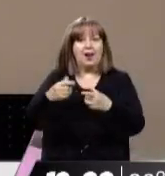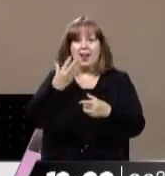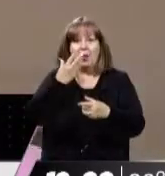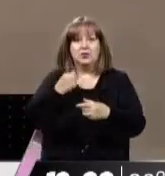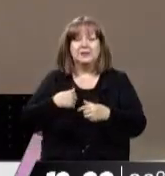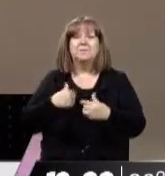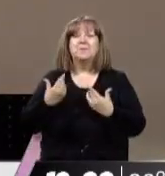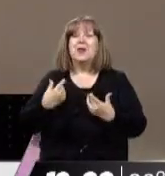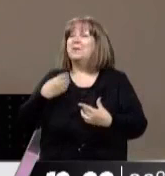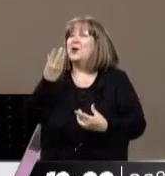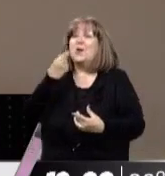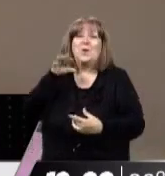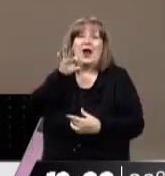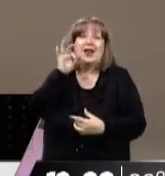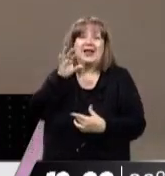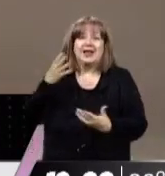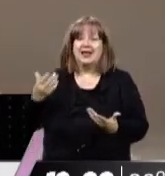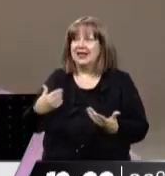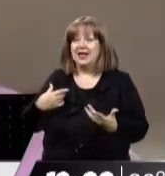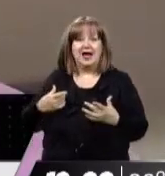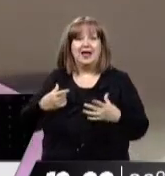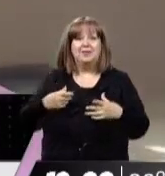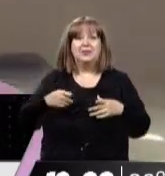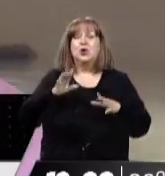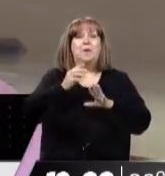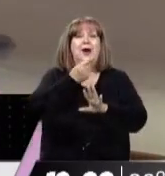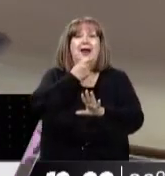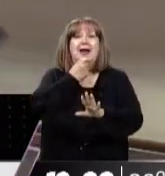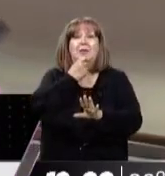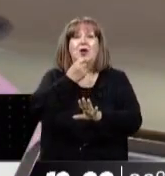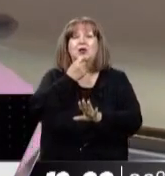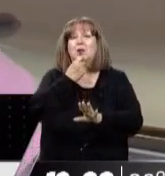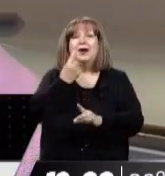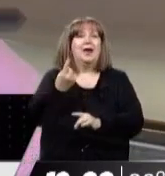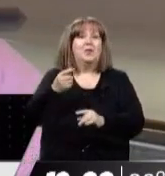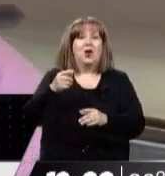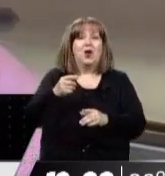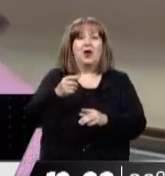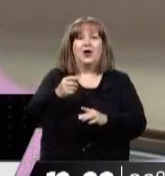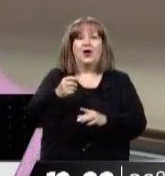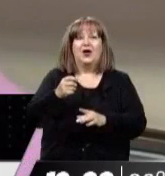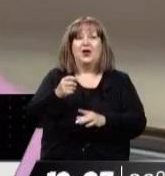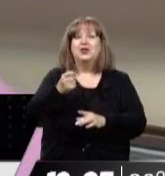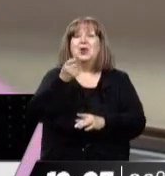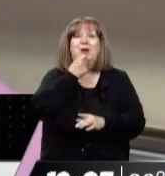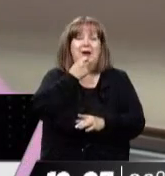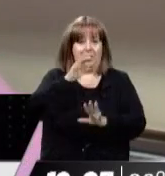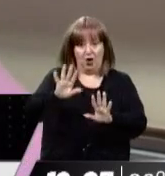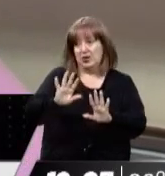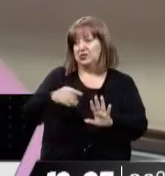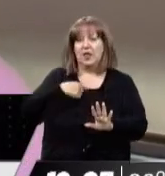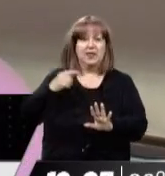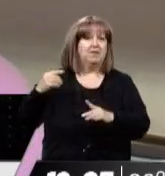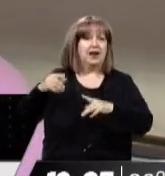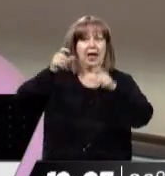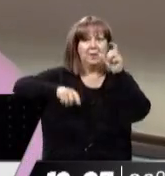dicen es el mejor, el más rico? Y no sé, pero yo trato de hacérselo probar. Dame dos, por favor. Entonces, yo se lo pago. Ya, ¿querés que te dé una cosa? Yo les digo a la gente, porque